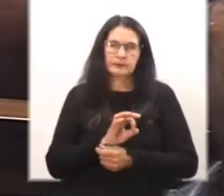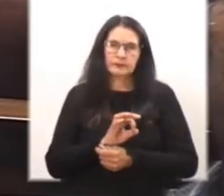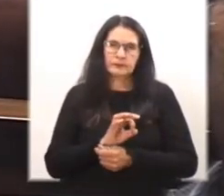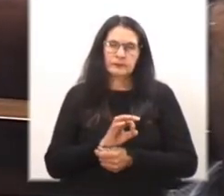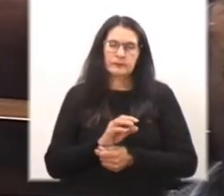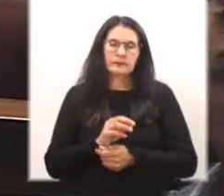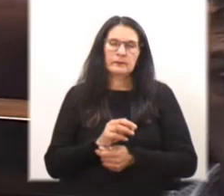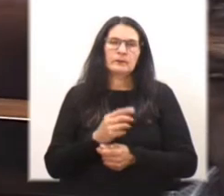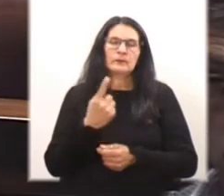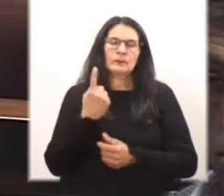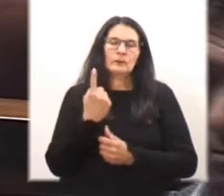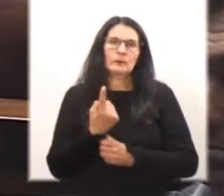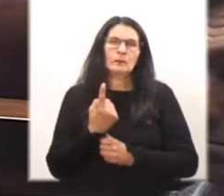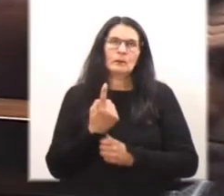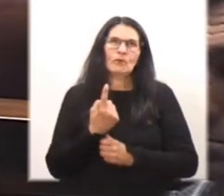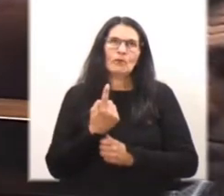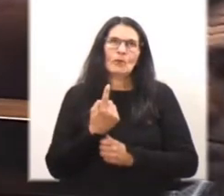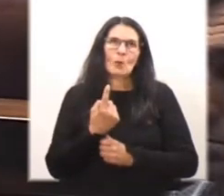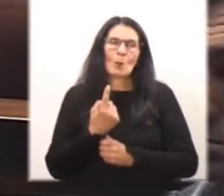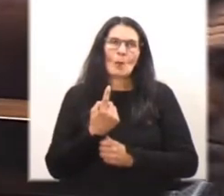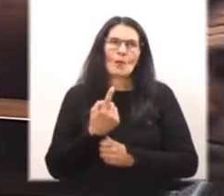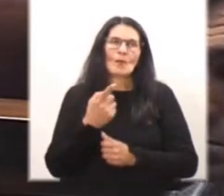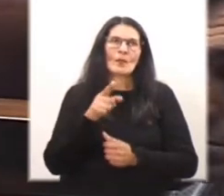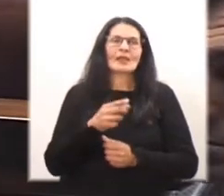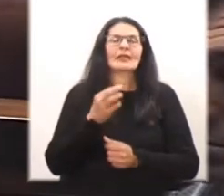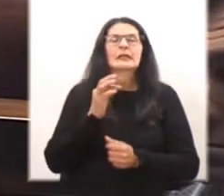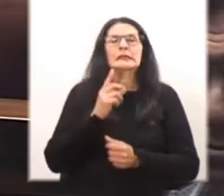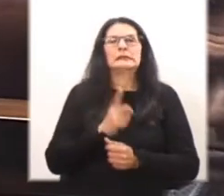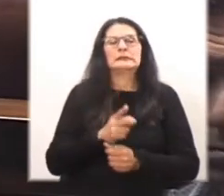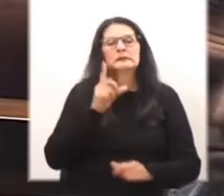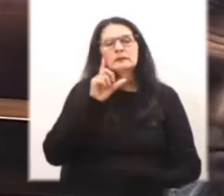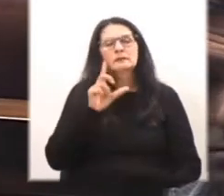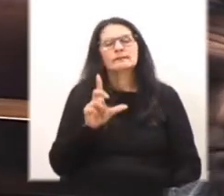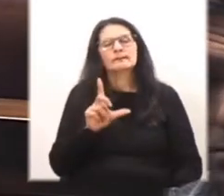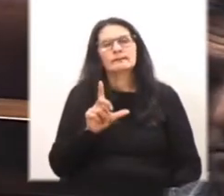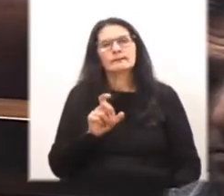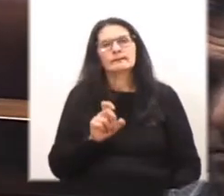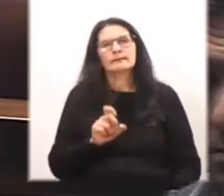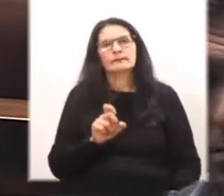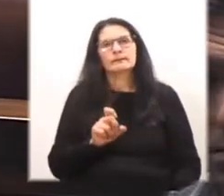un elemento que obedece a la lógica de